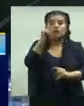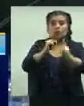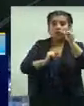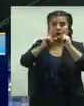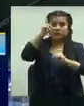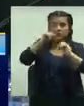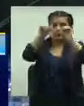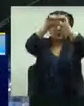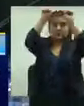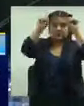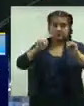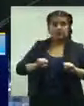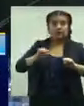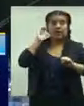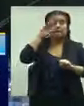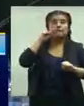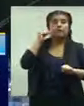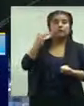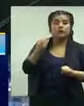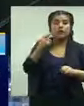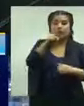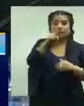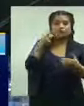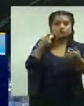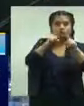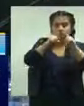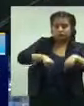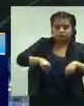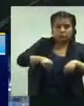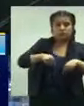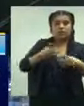licitación, derivado a que o votan